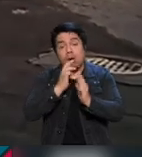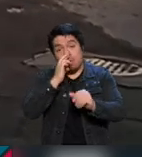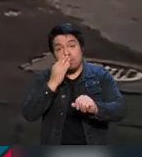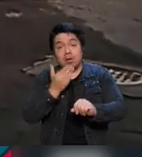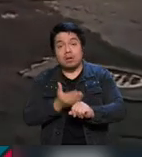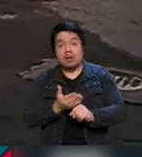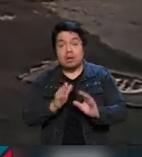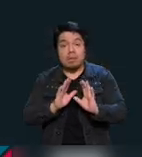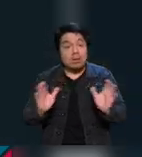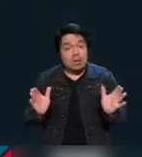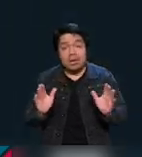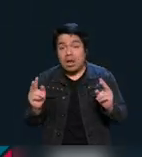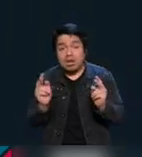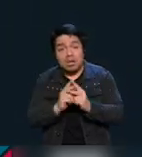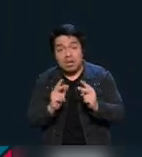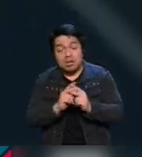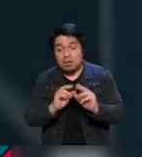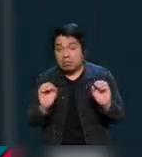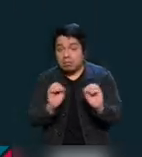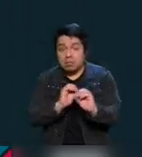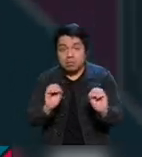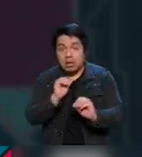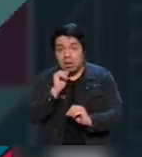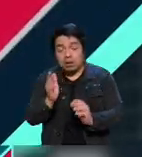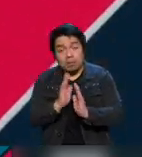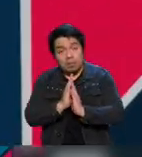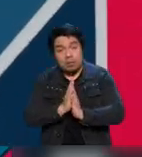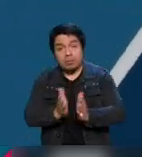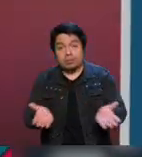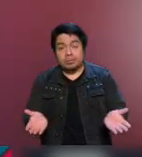que eviten que sigan los enfrentamientos.